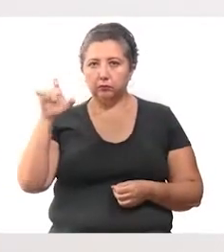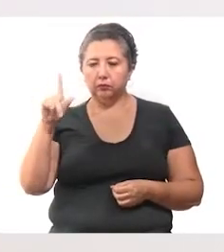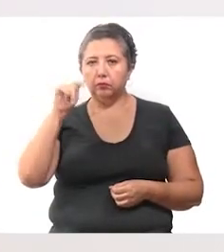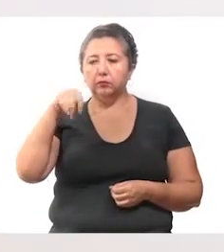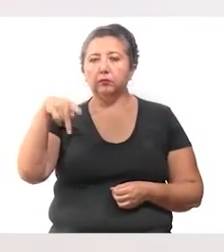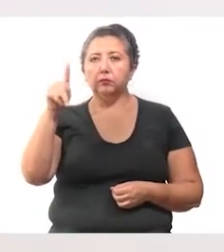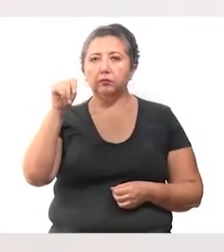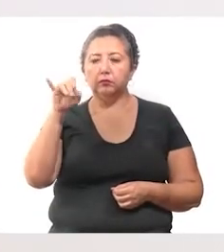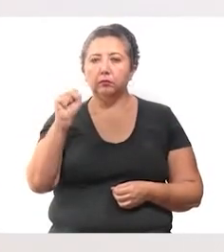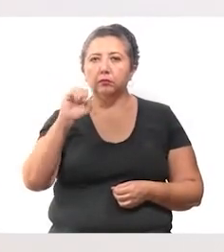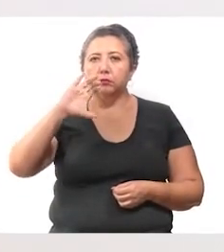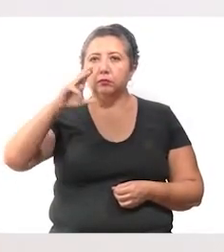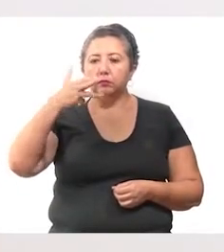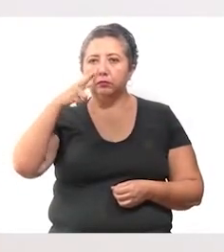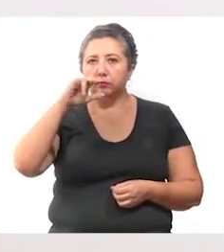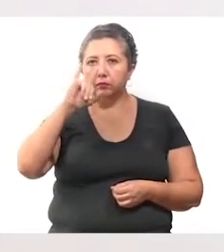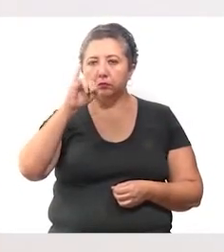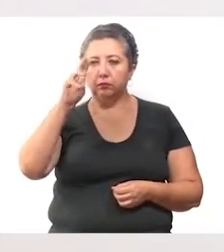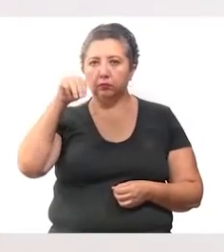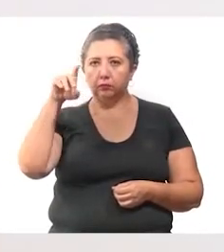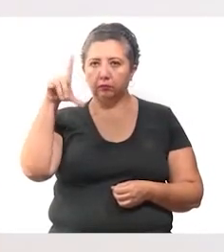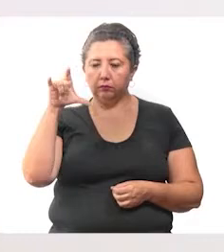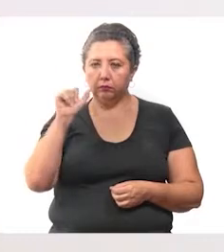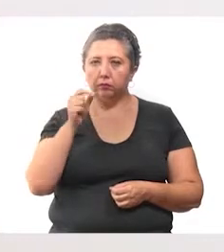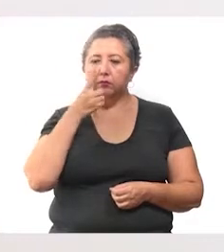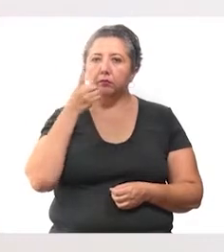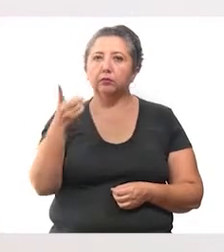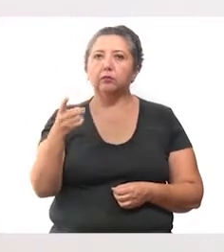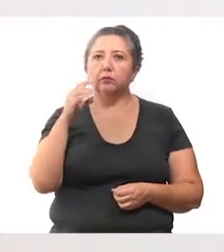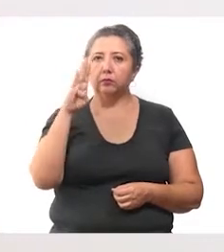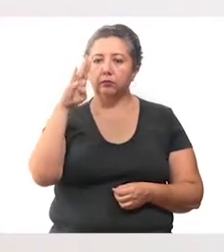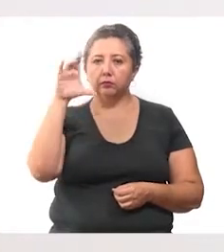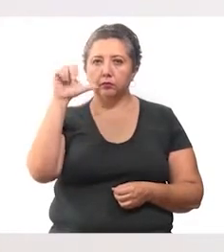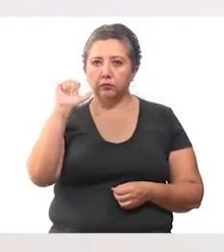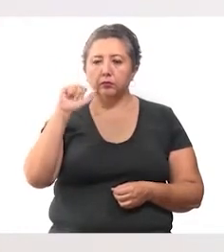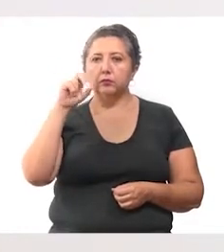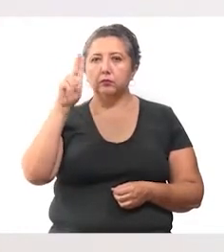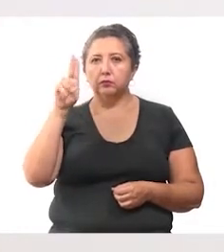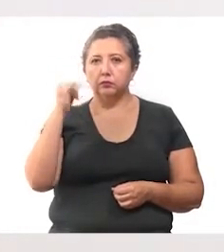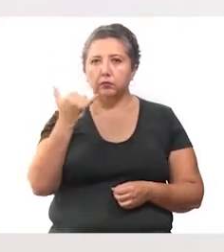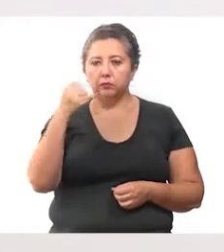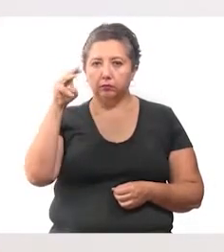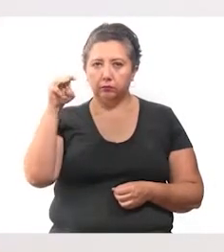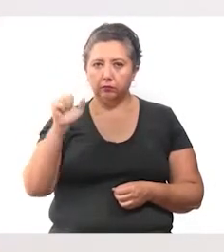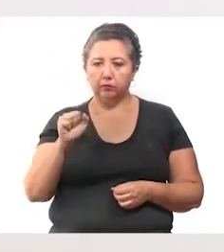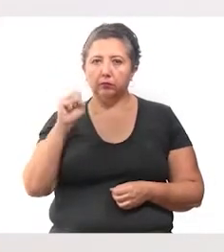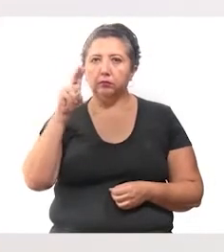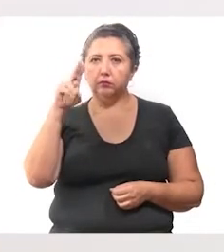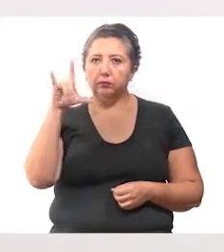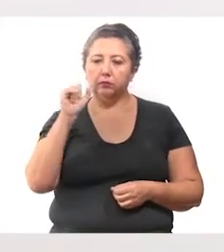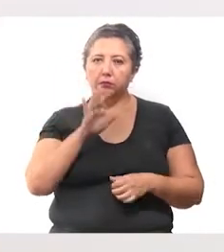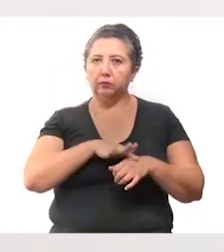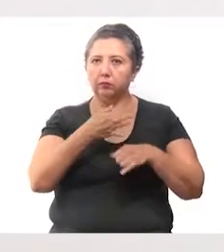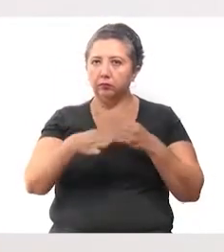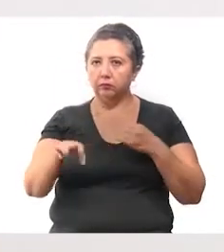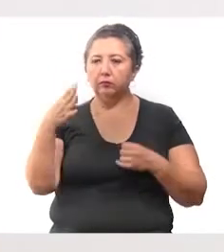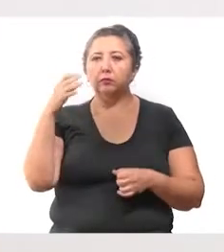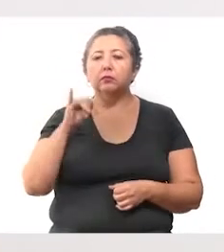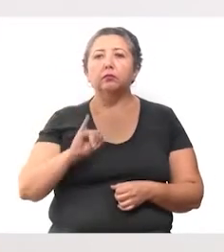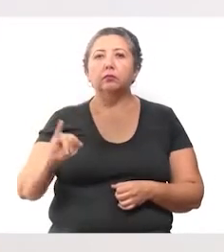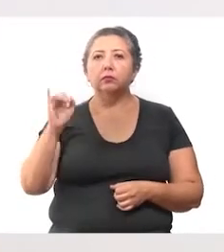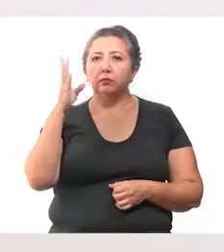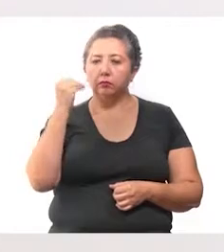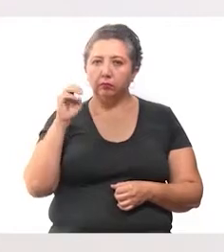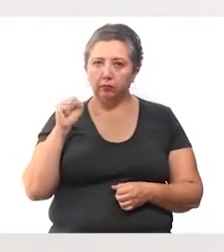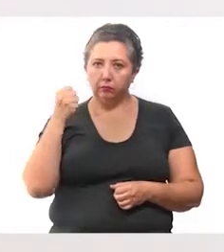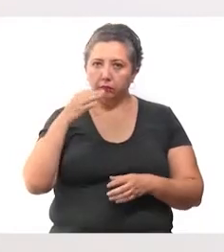Tequit, Concal, Chichimilá, Sellet, Silam González, Vaca, Guayma y Suquilá. Finalmente, el jueves 9 de septiembre,